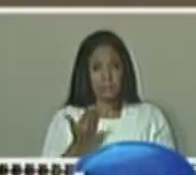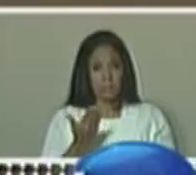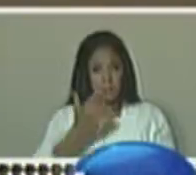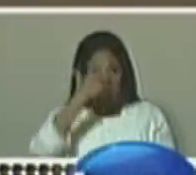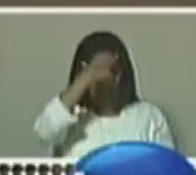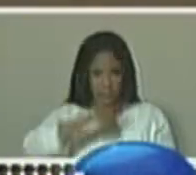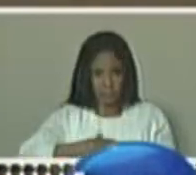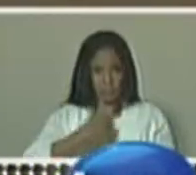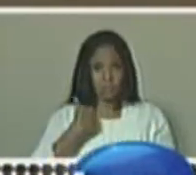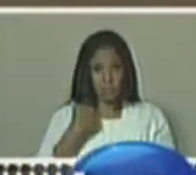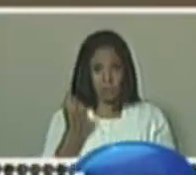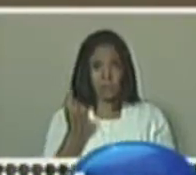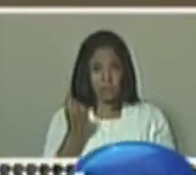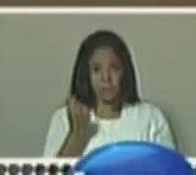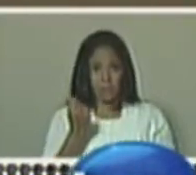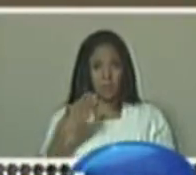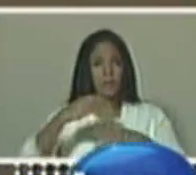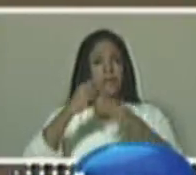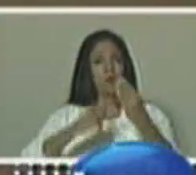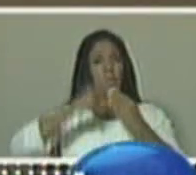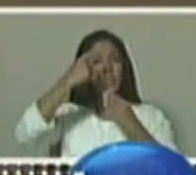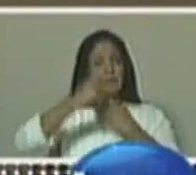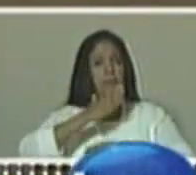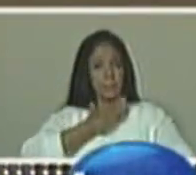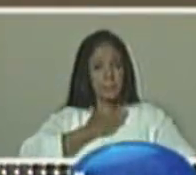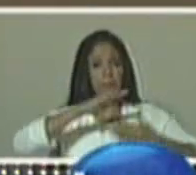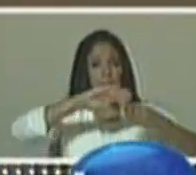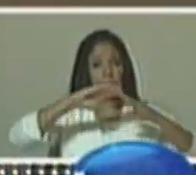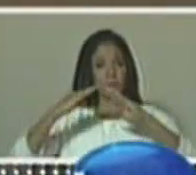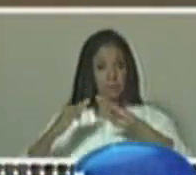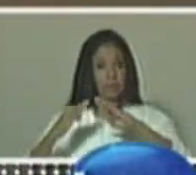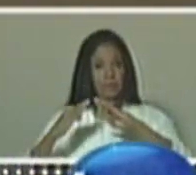Si tuviese el dinero para generar un proyecto en mi comunidad,